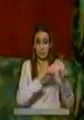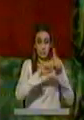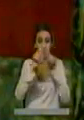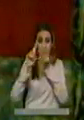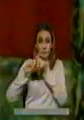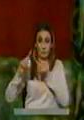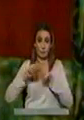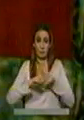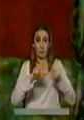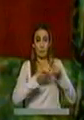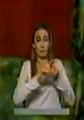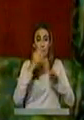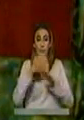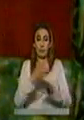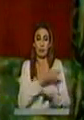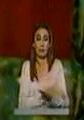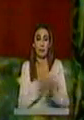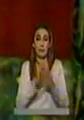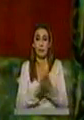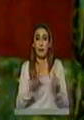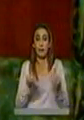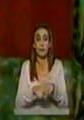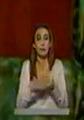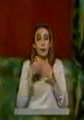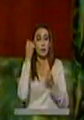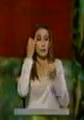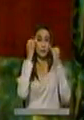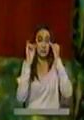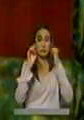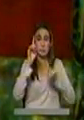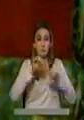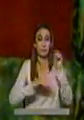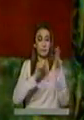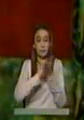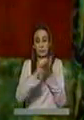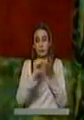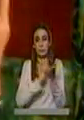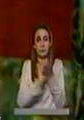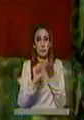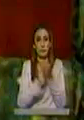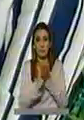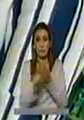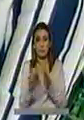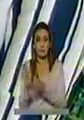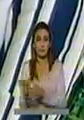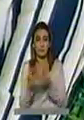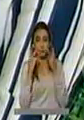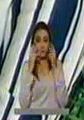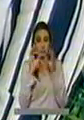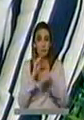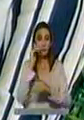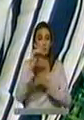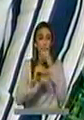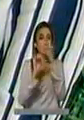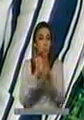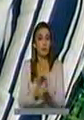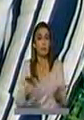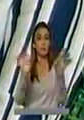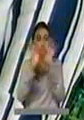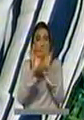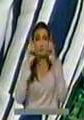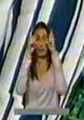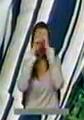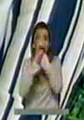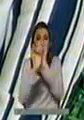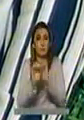veces, bueno, antes me pasaba a mí que yo tenía la idea, pero no tenía cómo realizarla. Y ese es el paso más difícil. Más